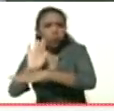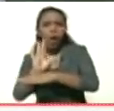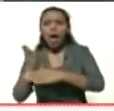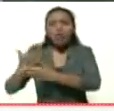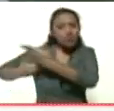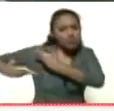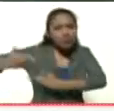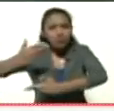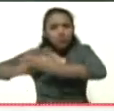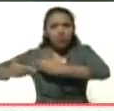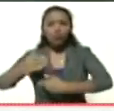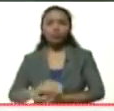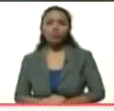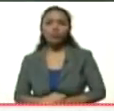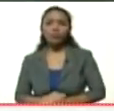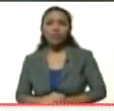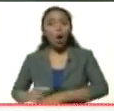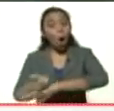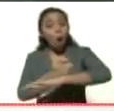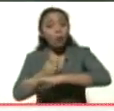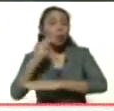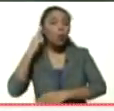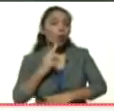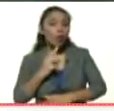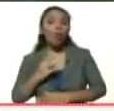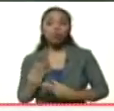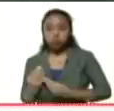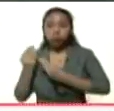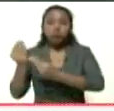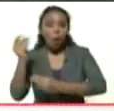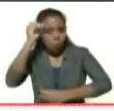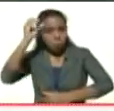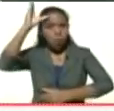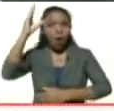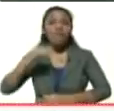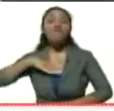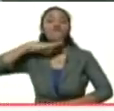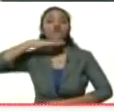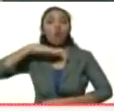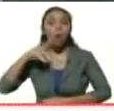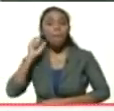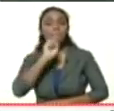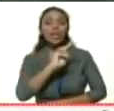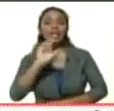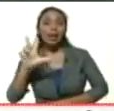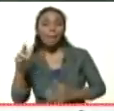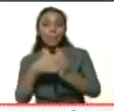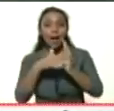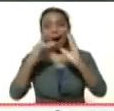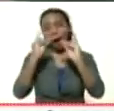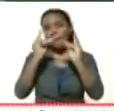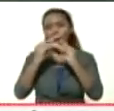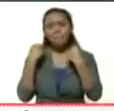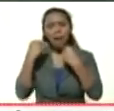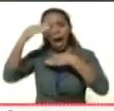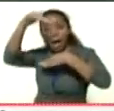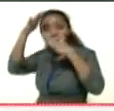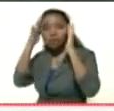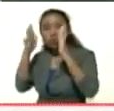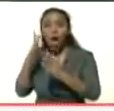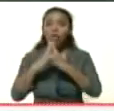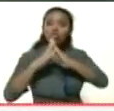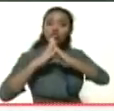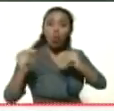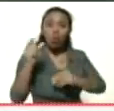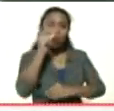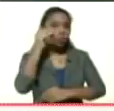todas y todos. Y el gobierno bolivariano proporciona la capacidad suficiente, con más de 23.000 camas, para atender a todas